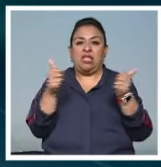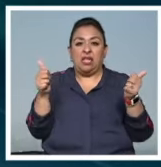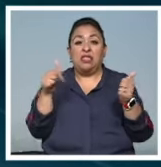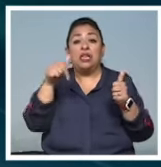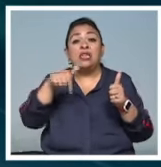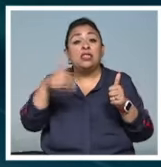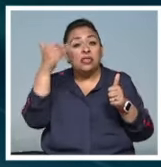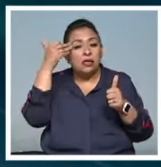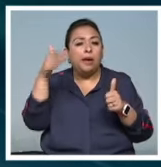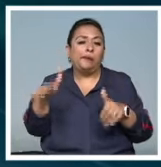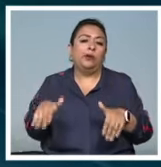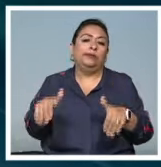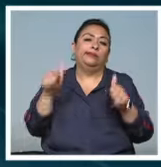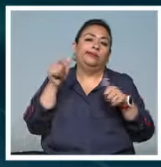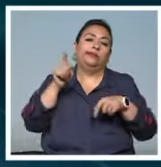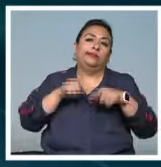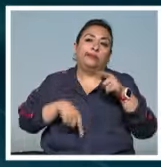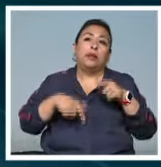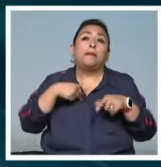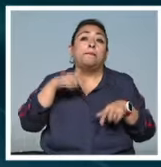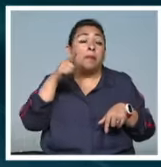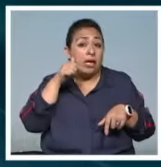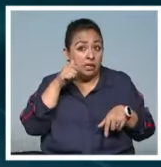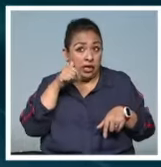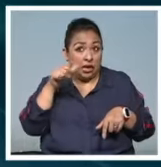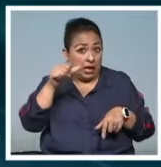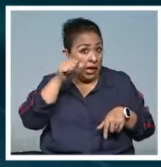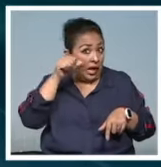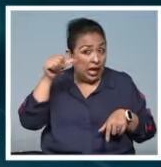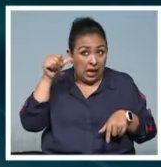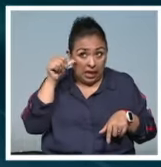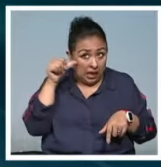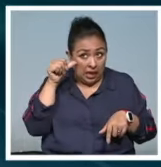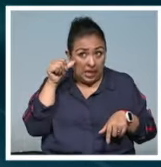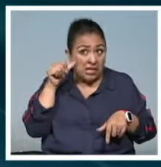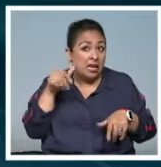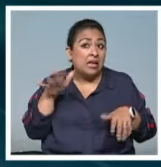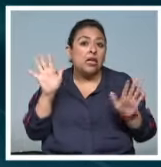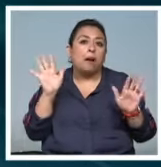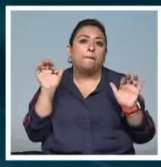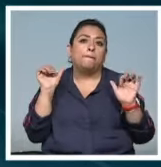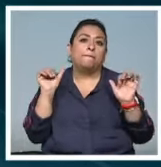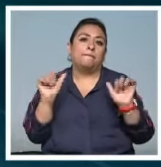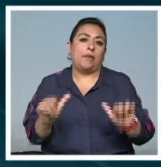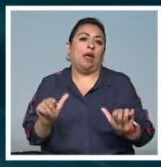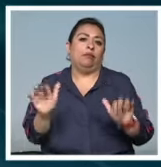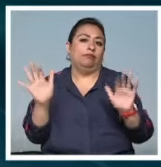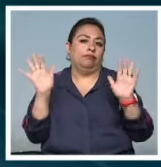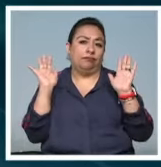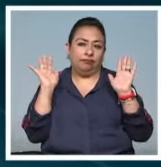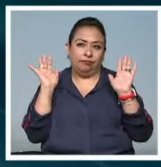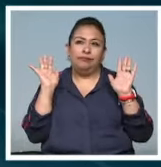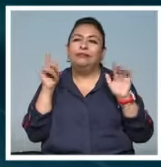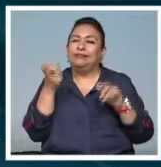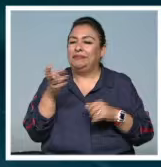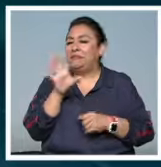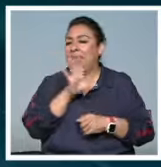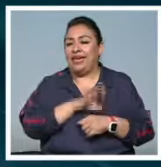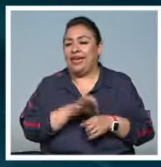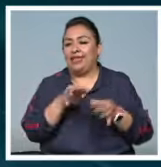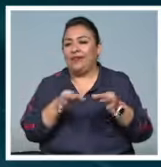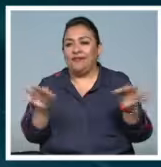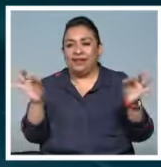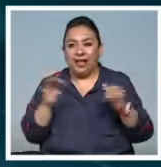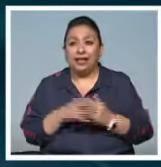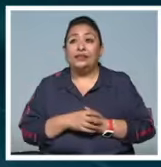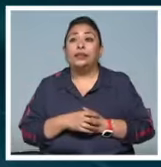retira el tiempo y el de mañana, porque el de ayer, pues ya lo libraste. Me encanta. Cada